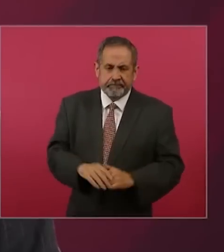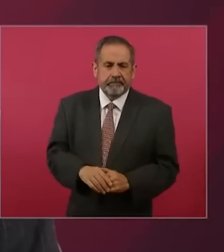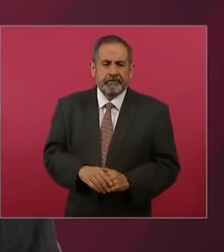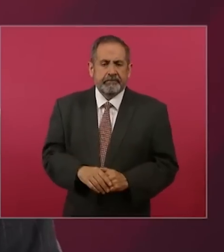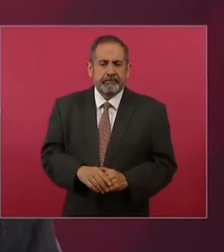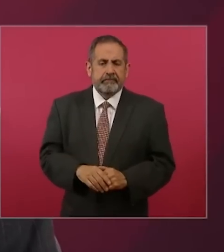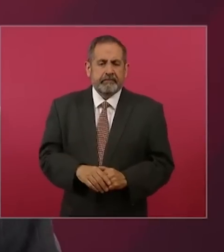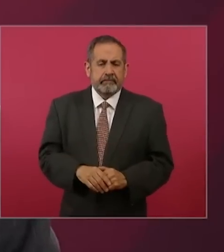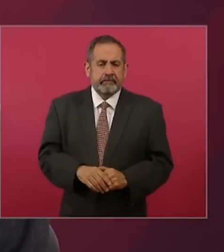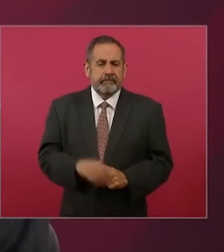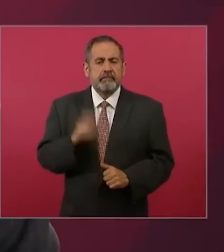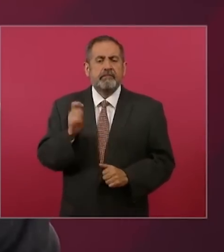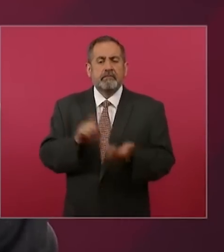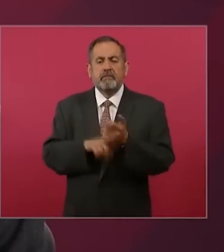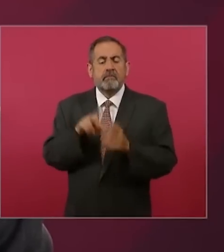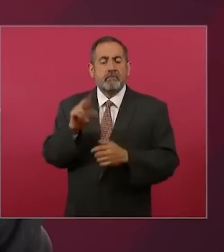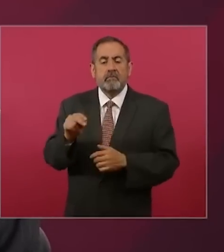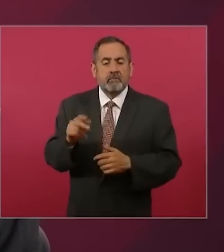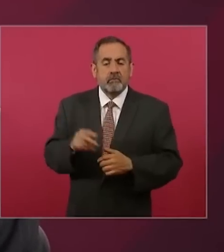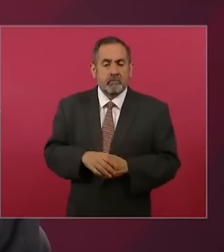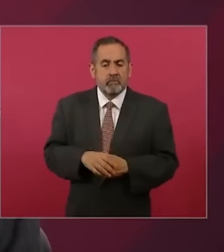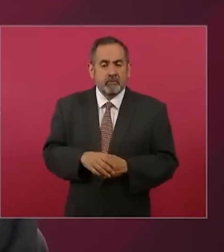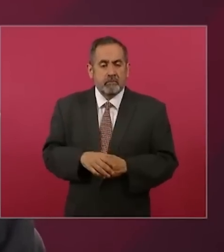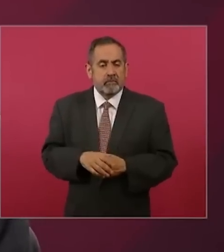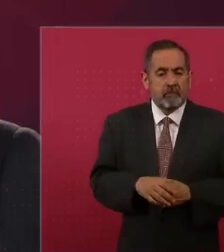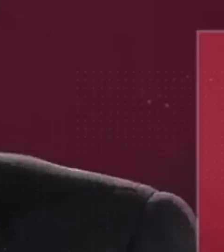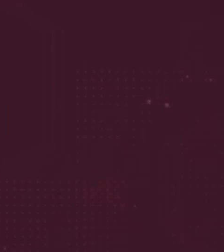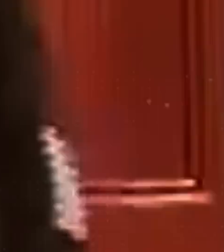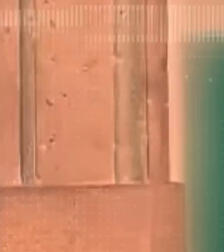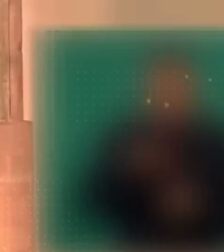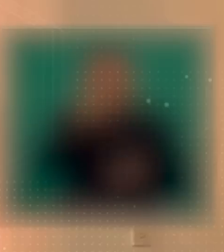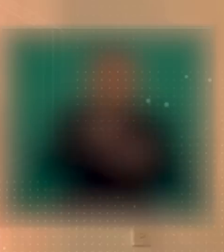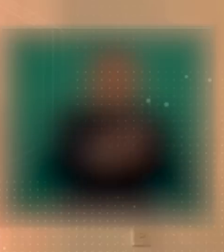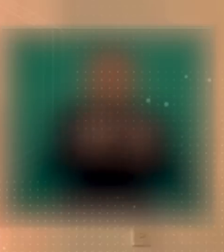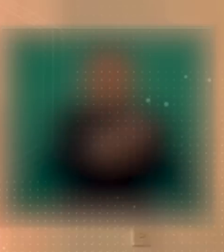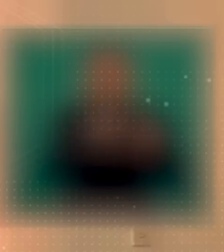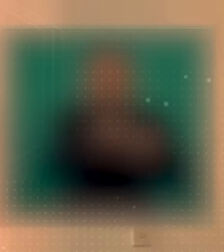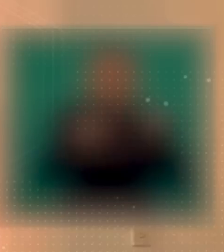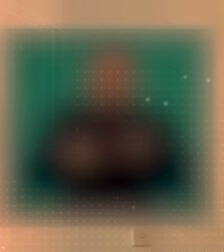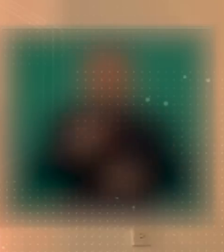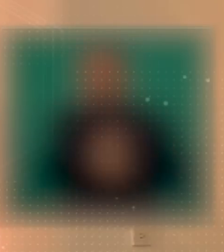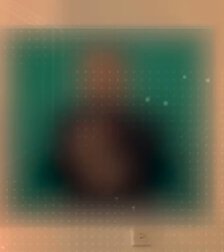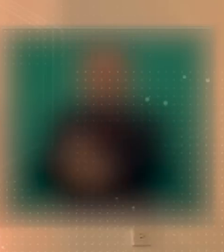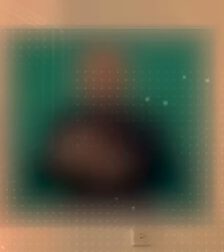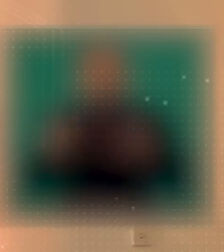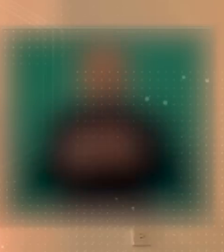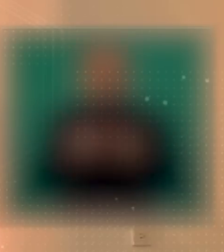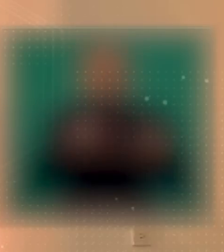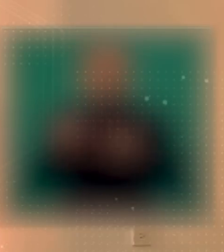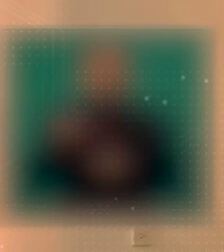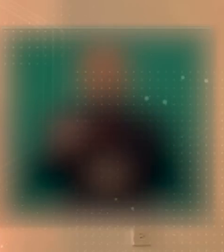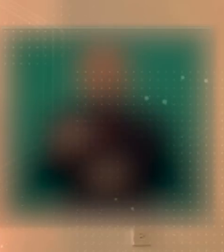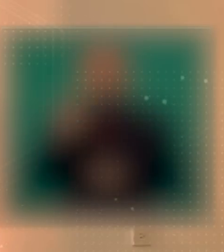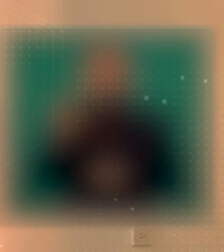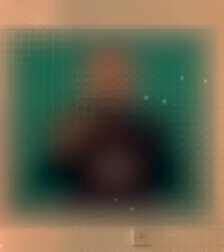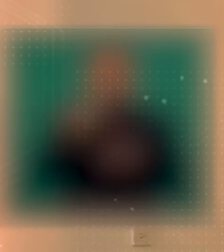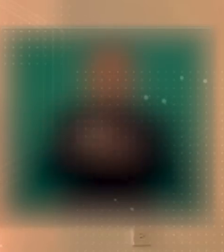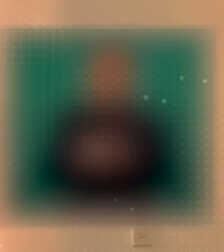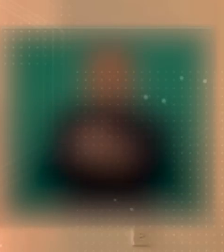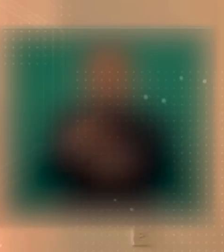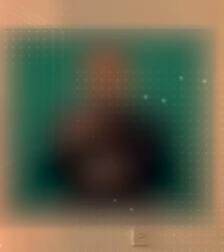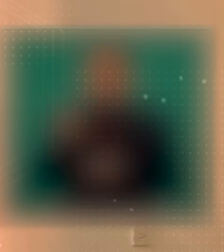El 21 de junio, el presidente Andrés Manuel López Obrador designó como nuevo titular de la Agencia Nacional de Aduanas al general de división